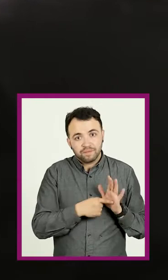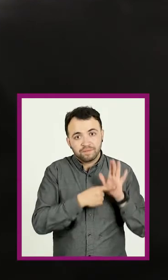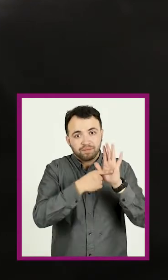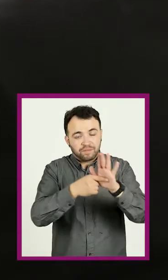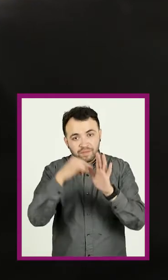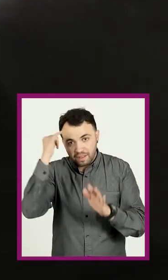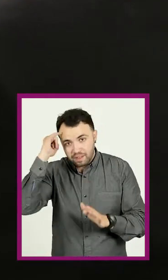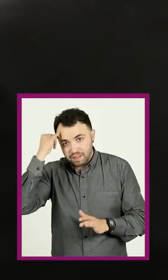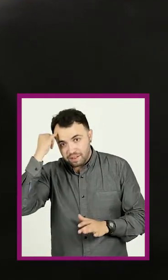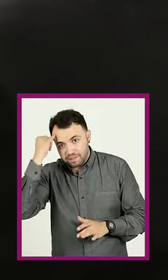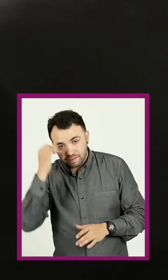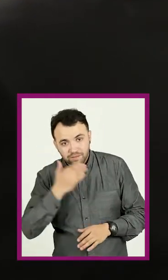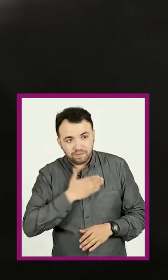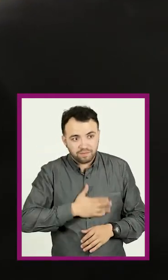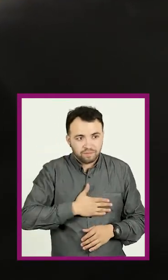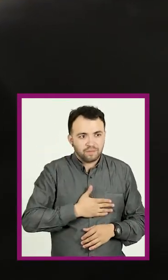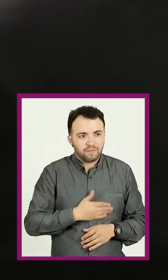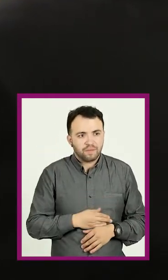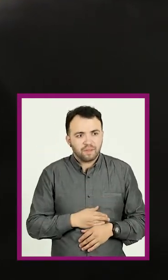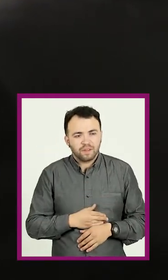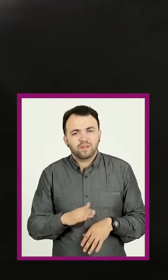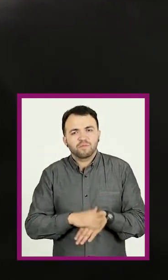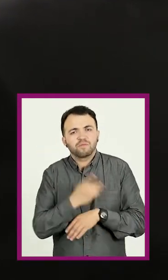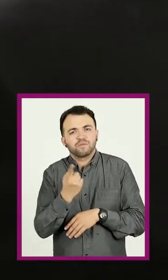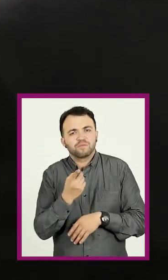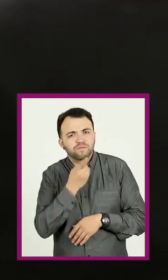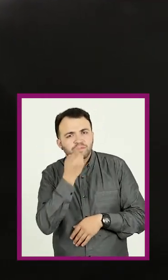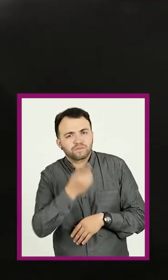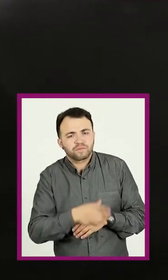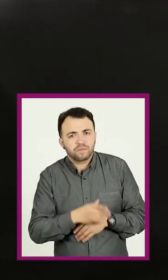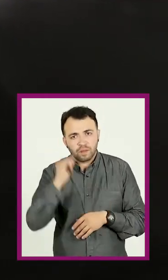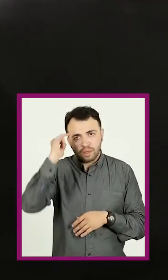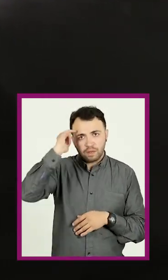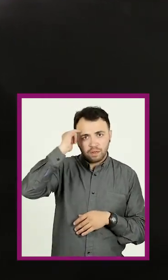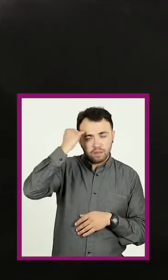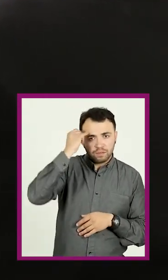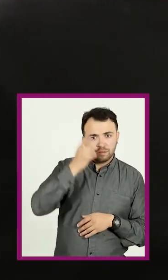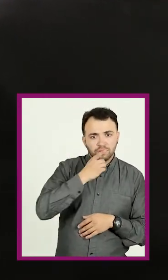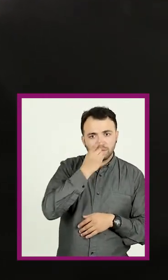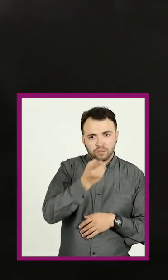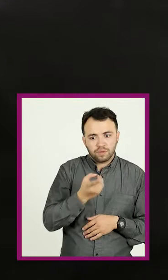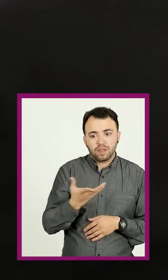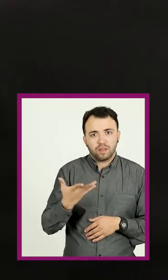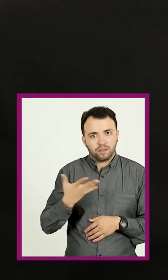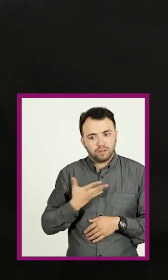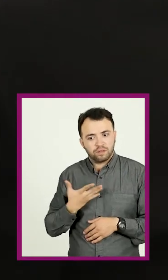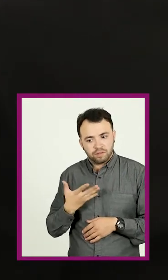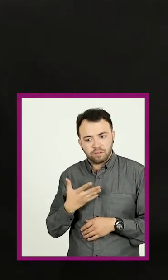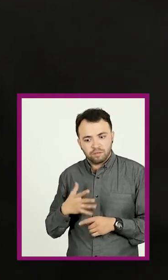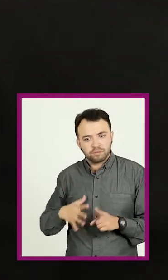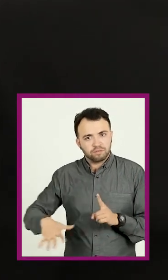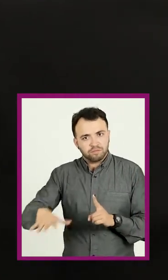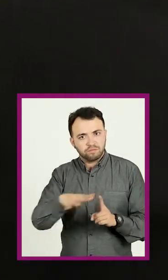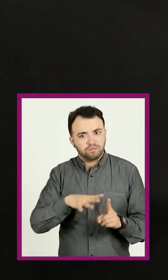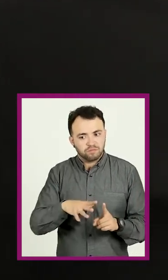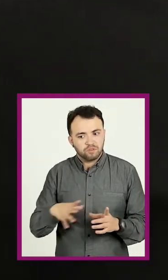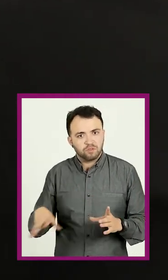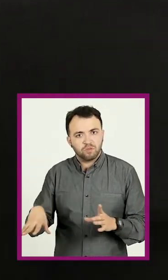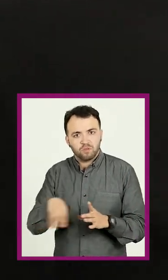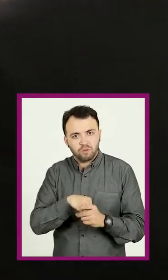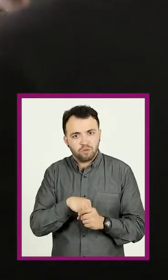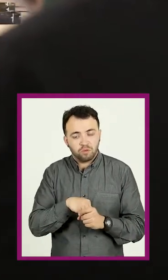Y exigieron el respeto, porque ellos decían, a su manera, los indígenas tienen repúblicas y reinos justos. Y tenían una humanidad que les